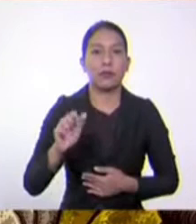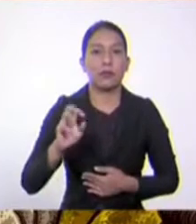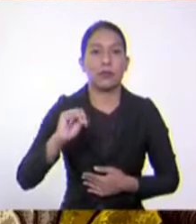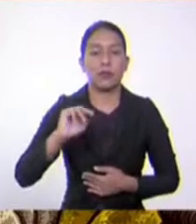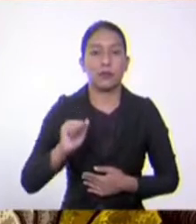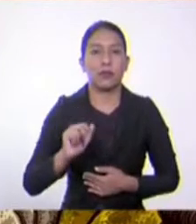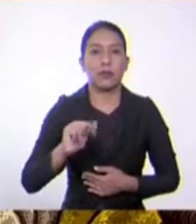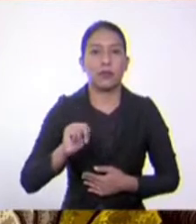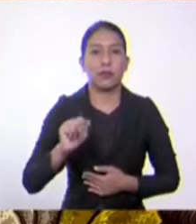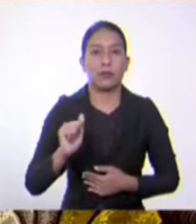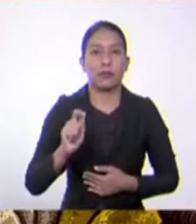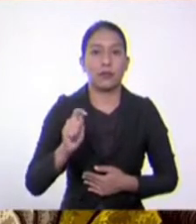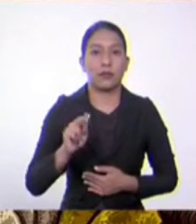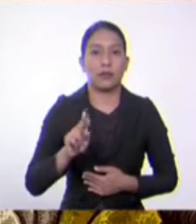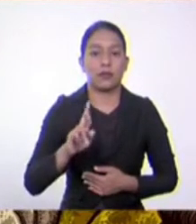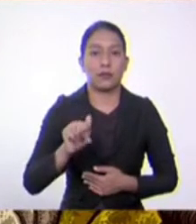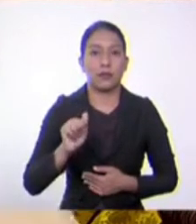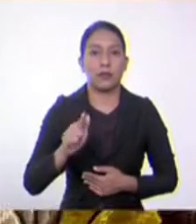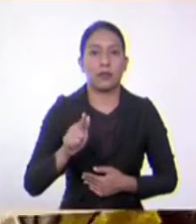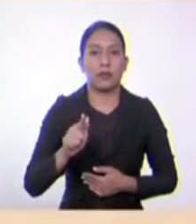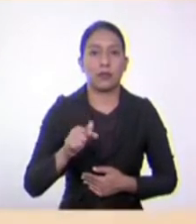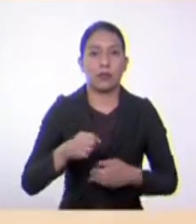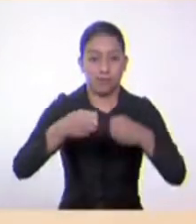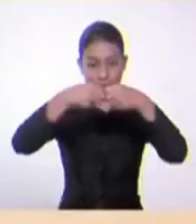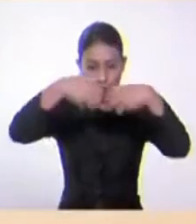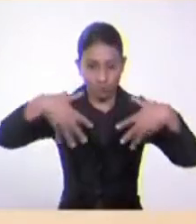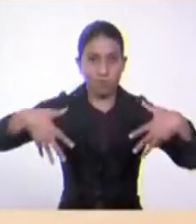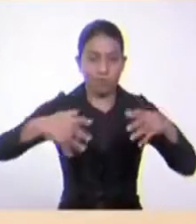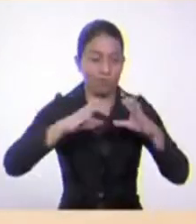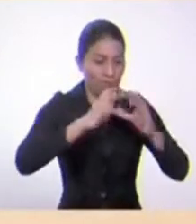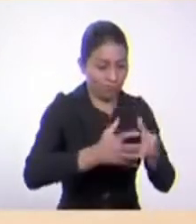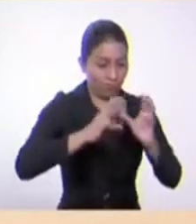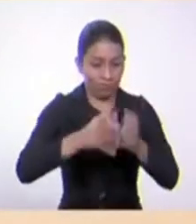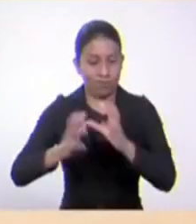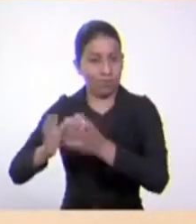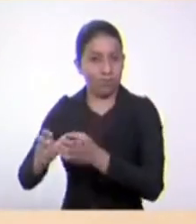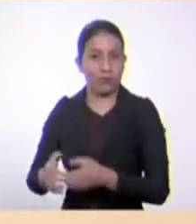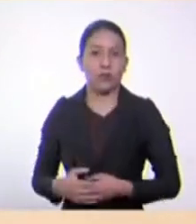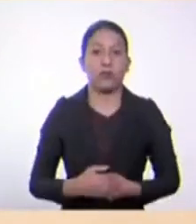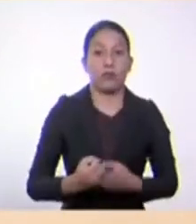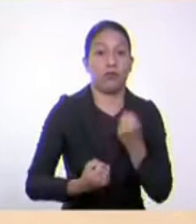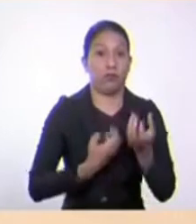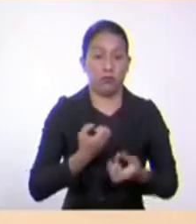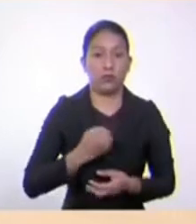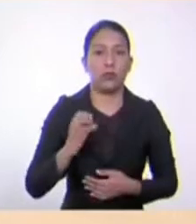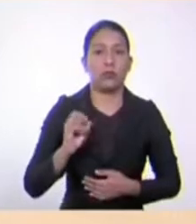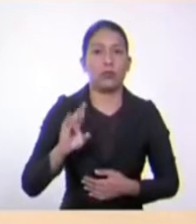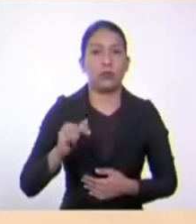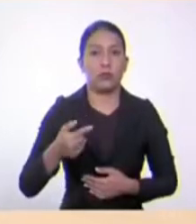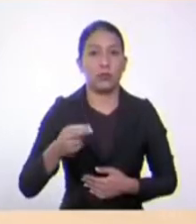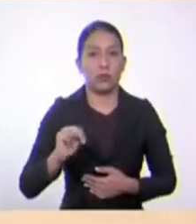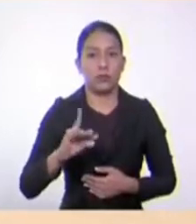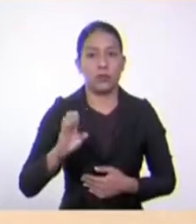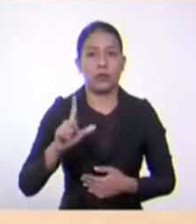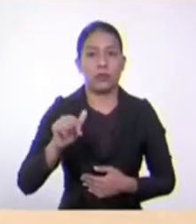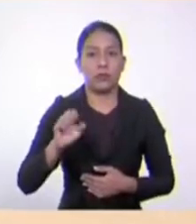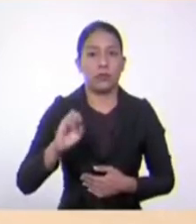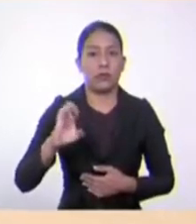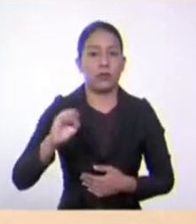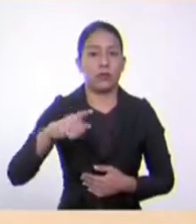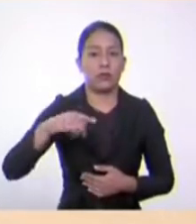de clasificación de los seres vivos. Con la obra El origen de las especies, publicada por Charles Darwin